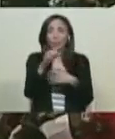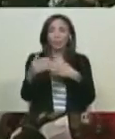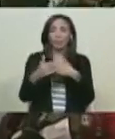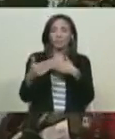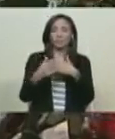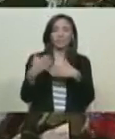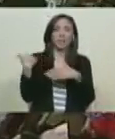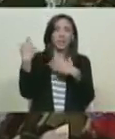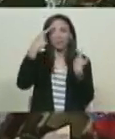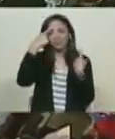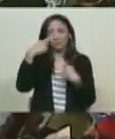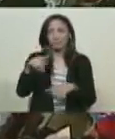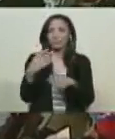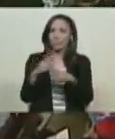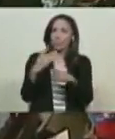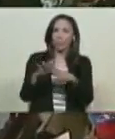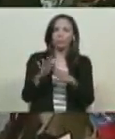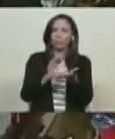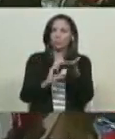pueblo.